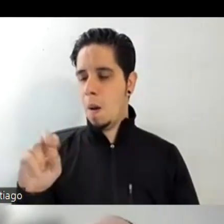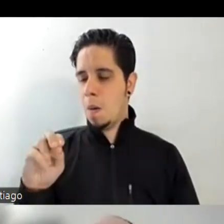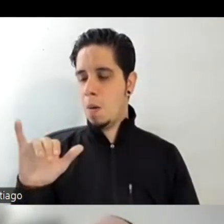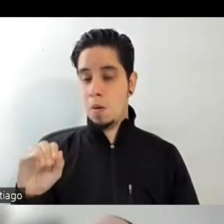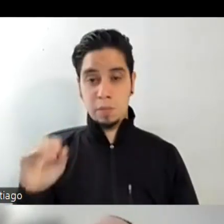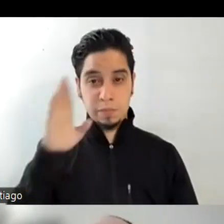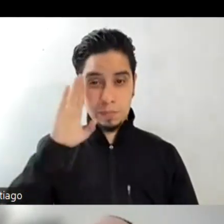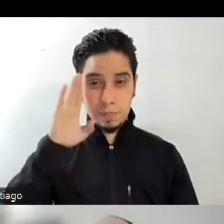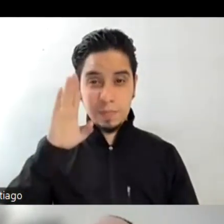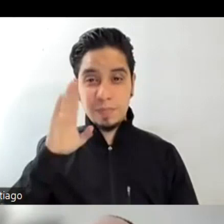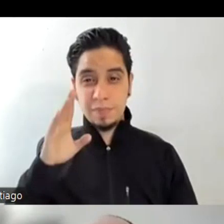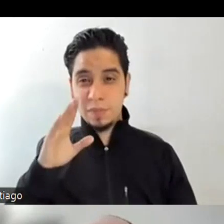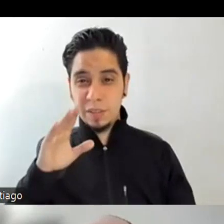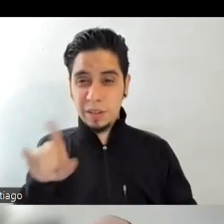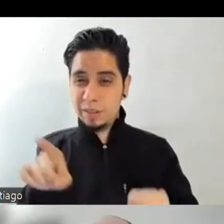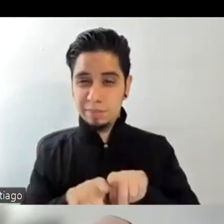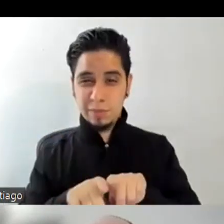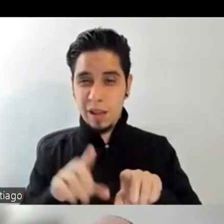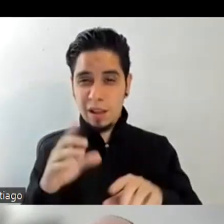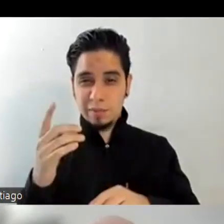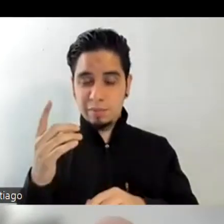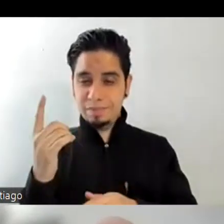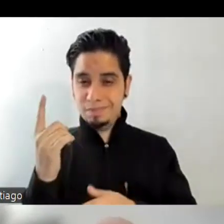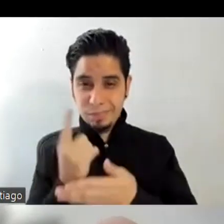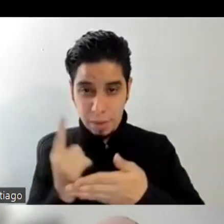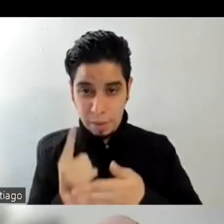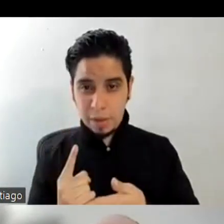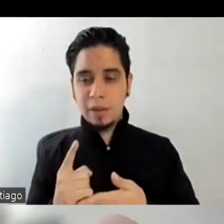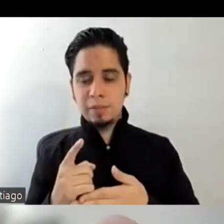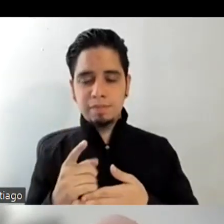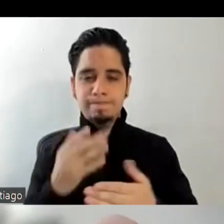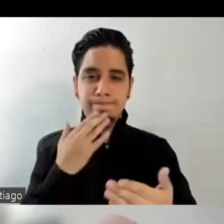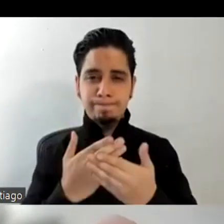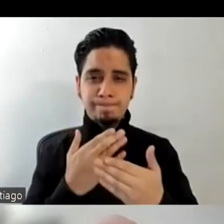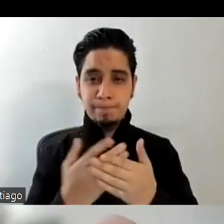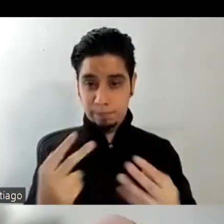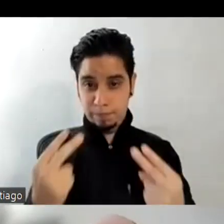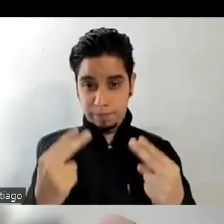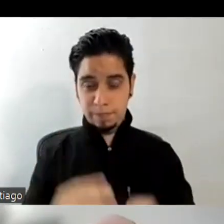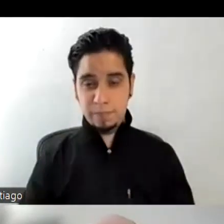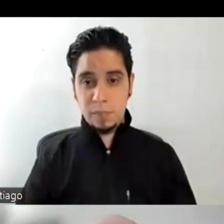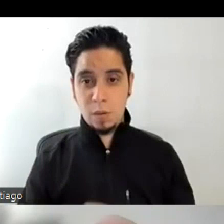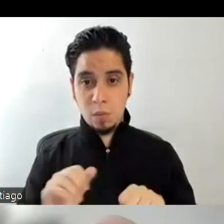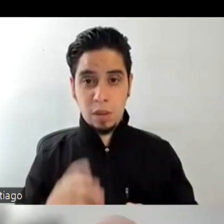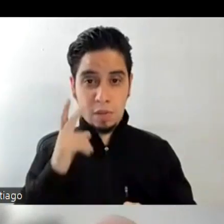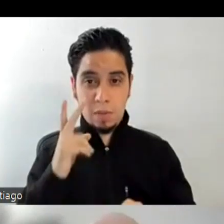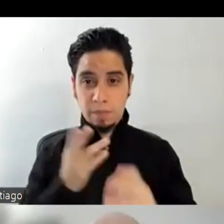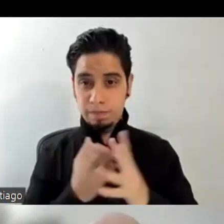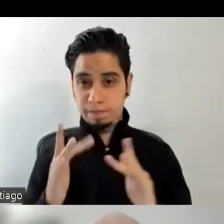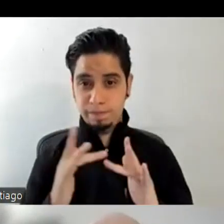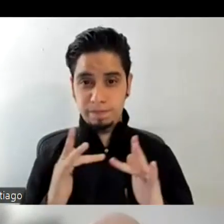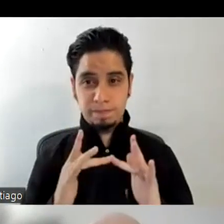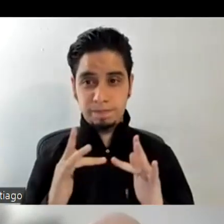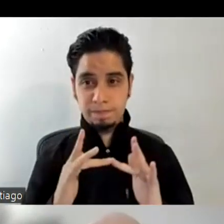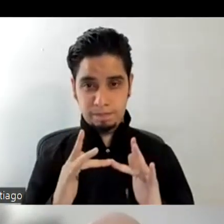semana y agradeciéndoles también su sintonía. Recuerden que siempre pueden encontrarnos en todas nuestras plataformas